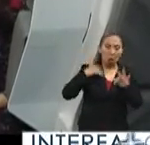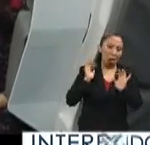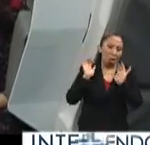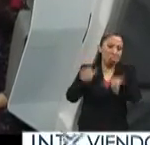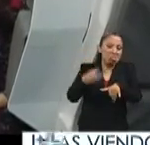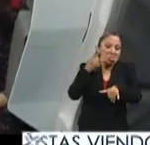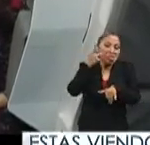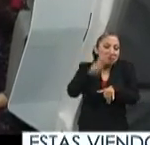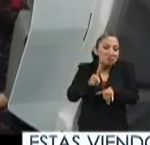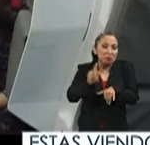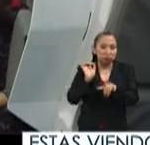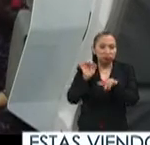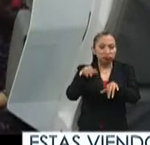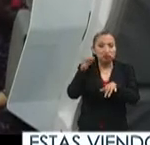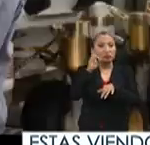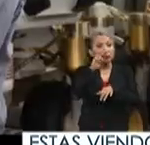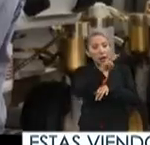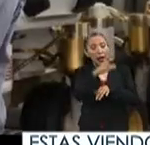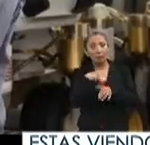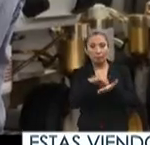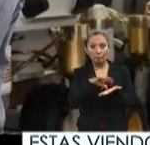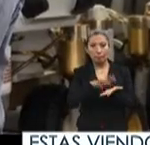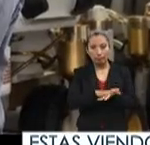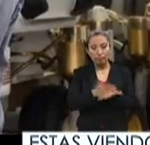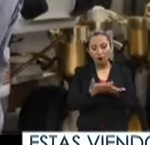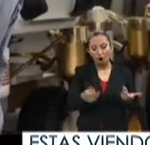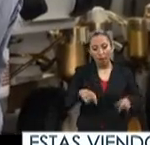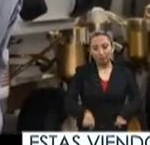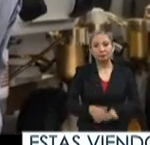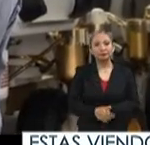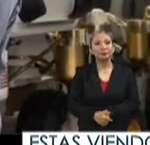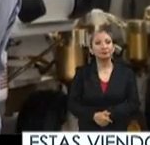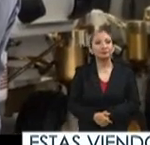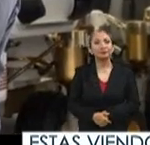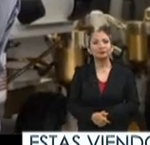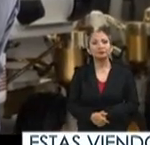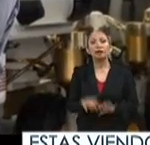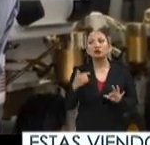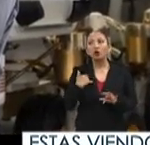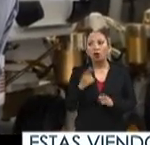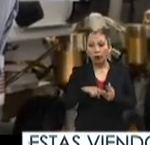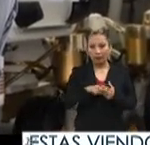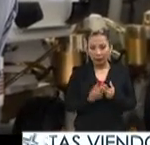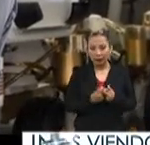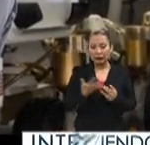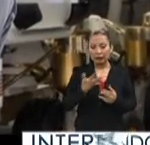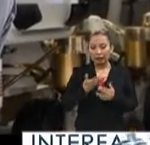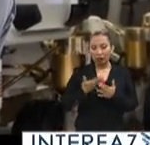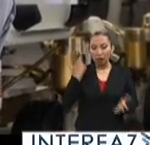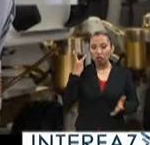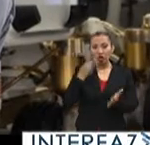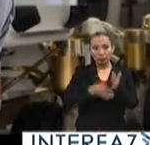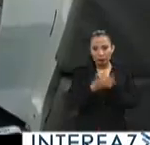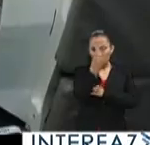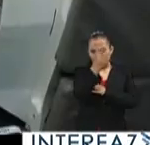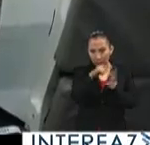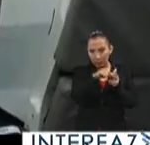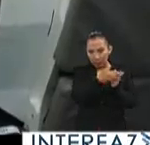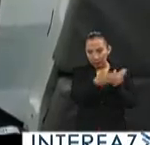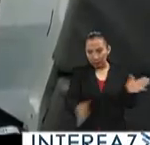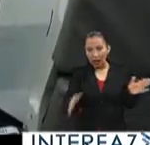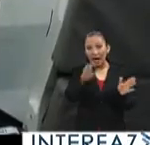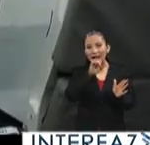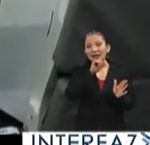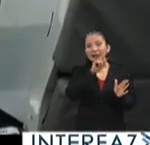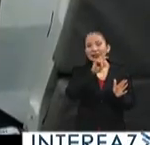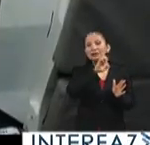apliqué y me contrataron y ahora estoy aquí. Yo empecé en el 2004 en el